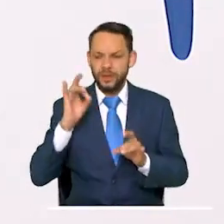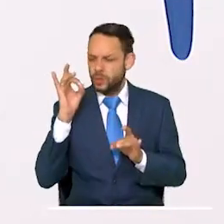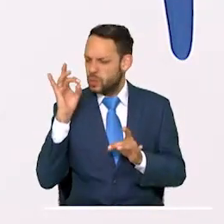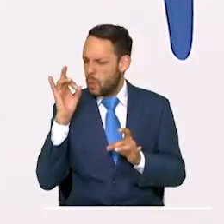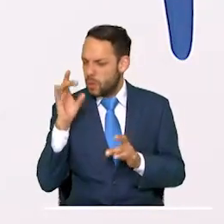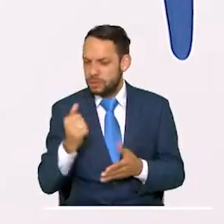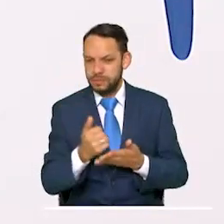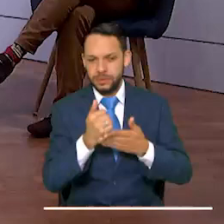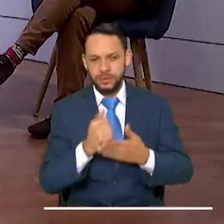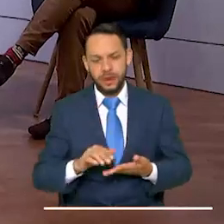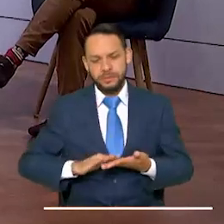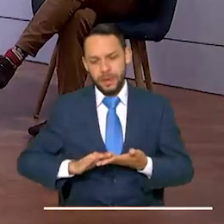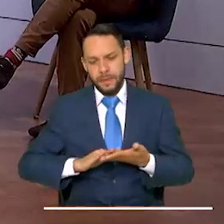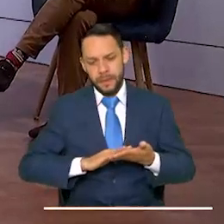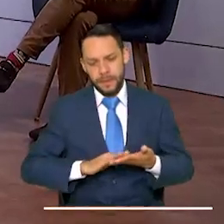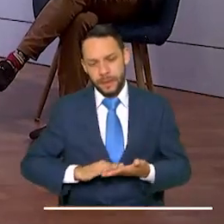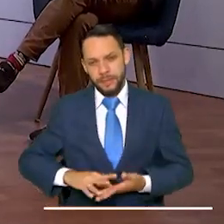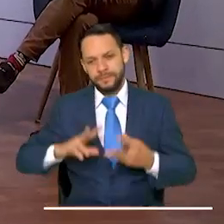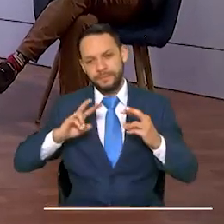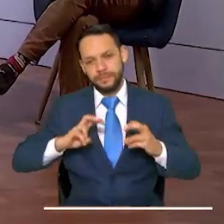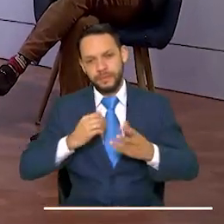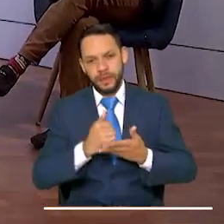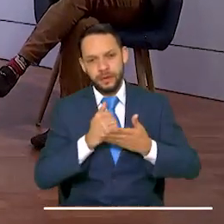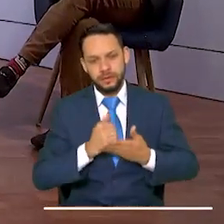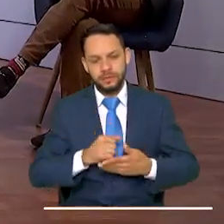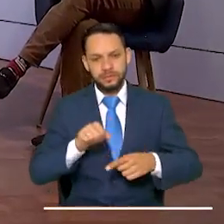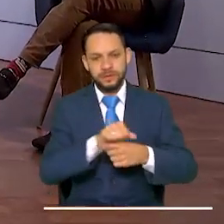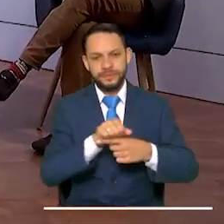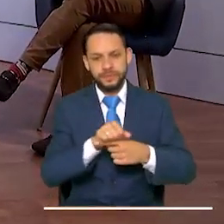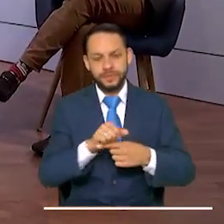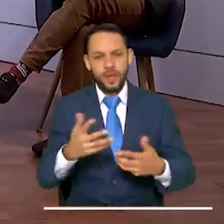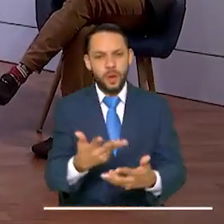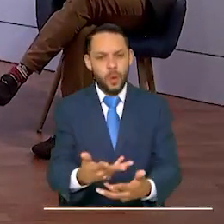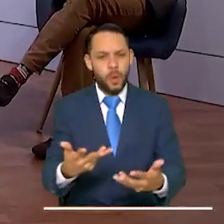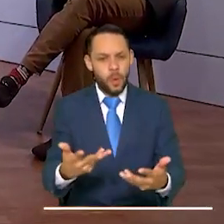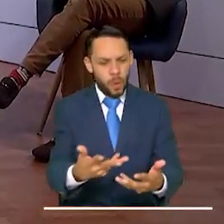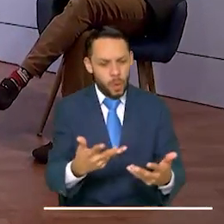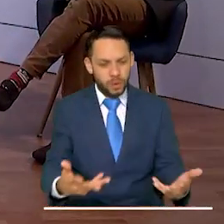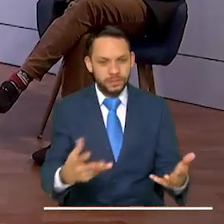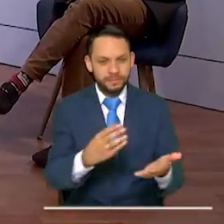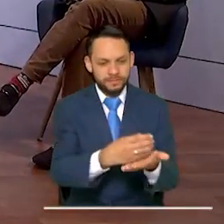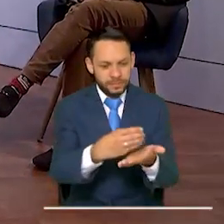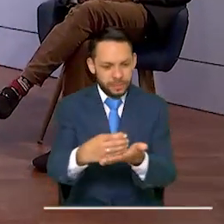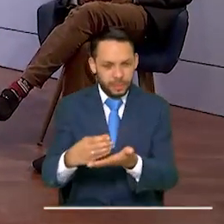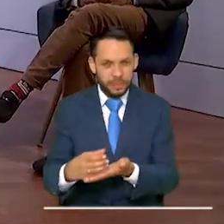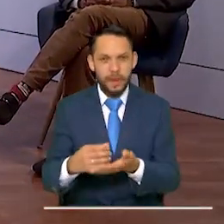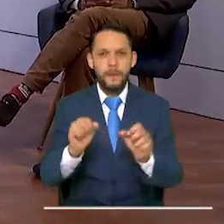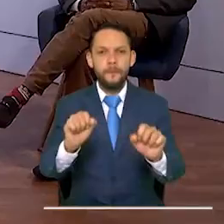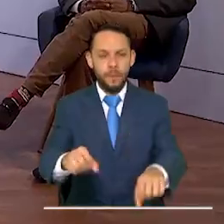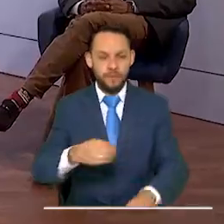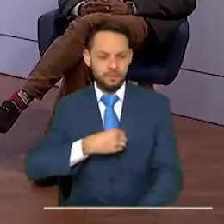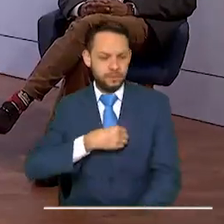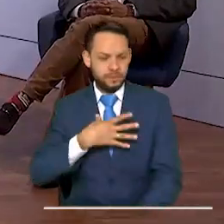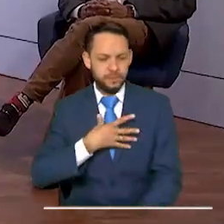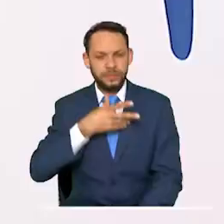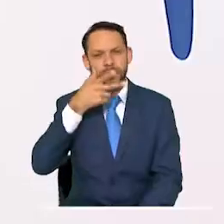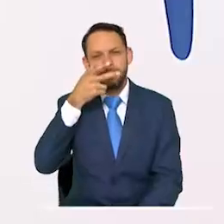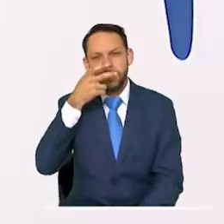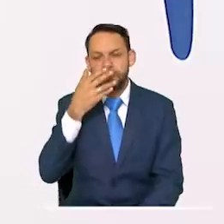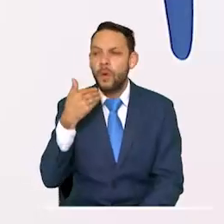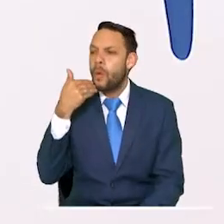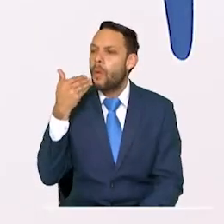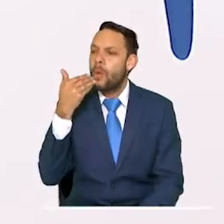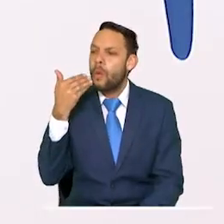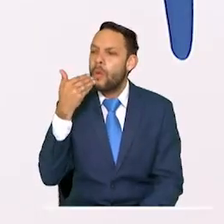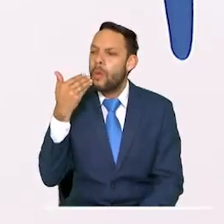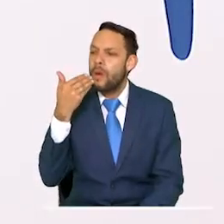Buenísimo, ustedes, Diego, que han investigado tanto en el dolor, tantos productos. Desen esa oportunidad, ¿cómo sería? ¿Cuándo empieza